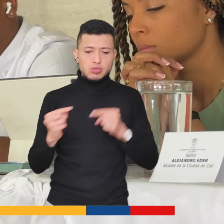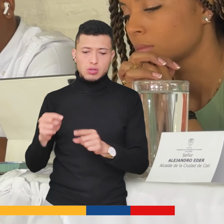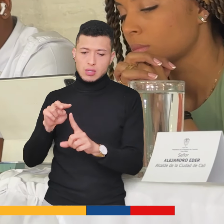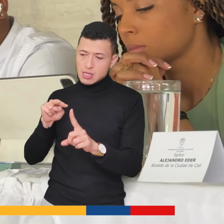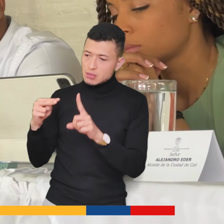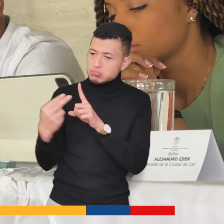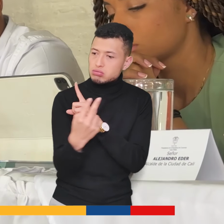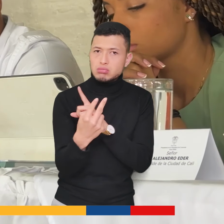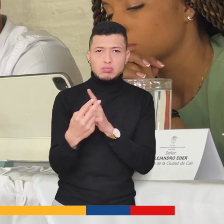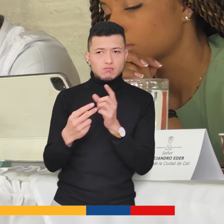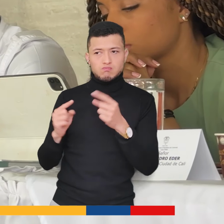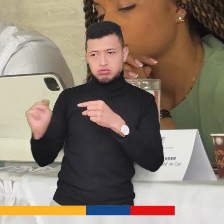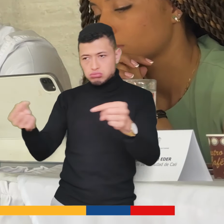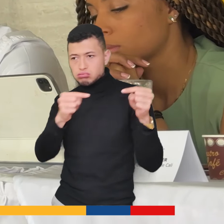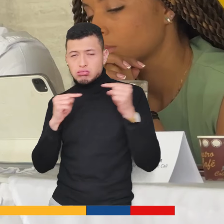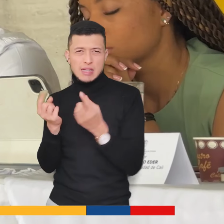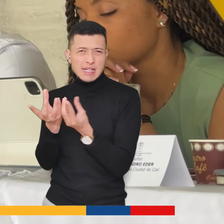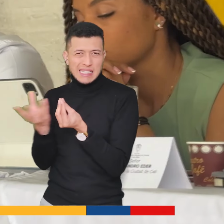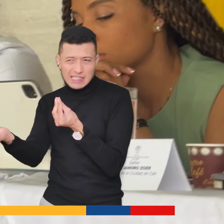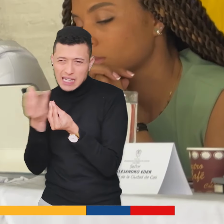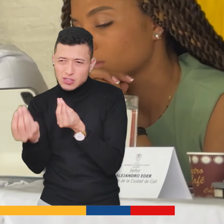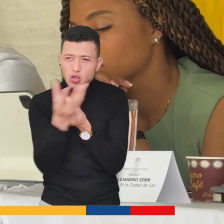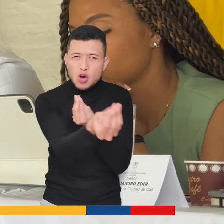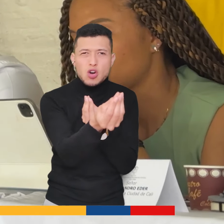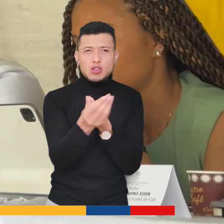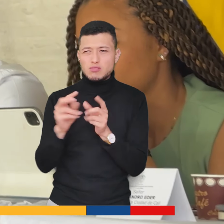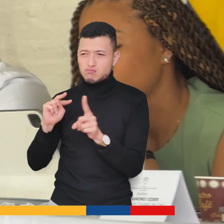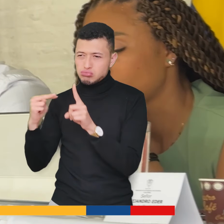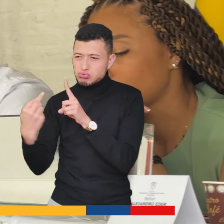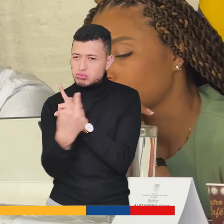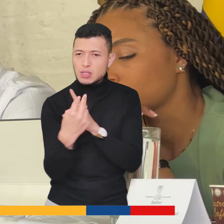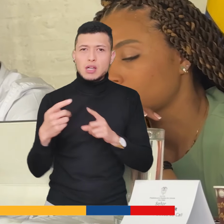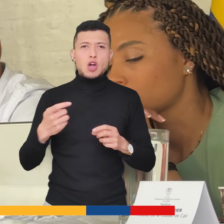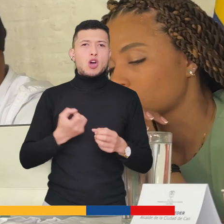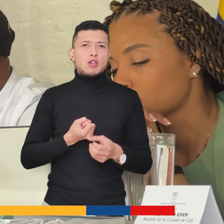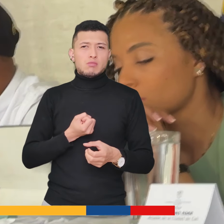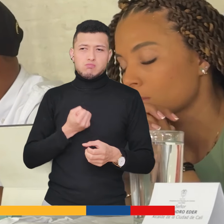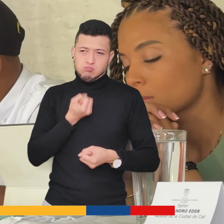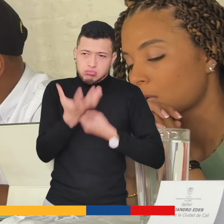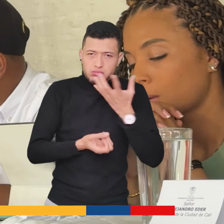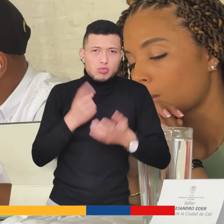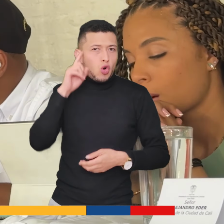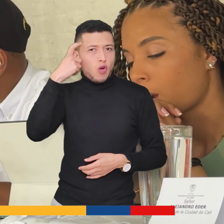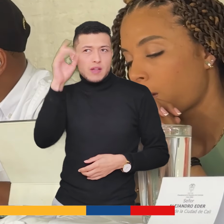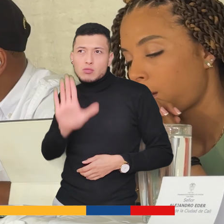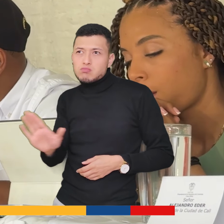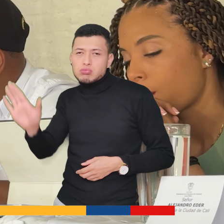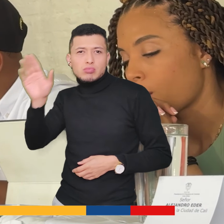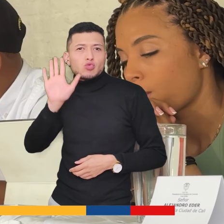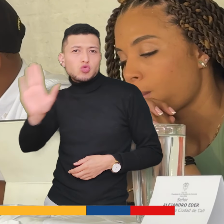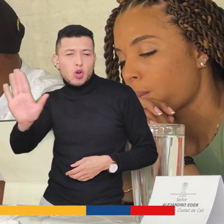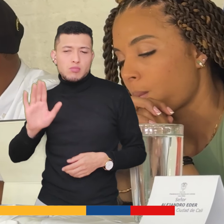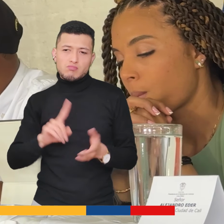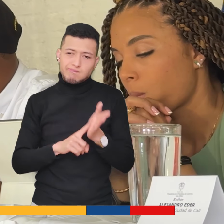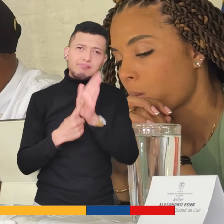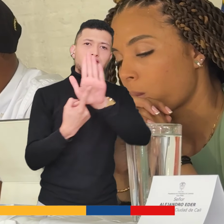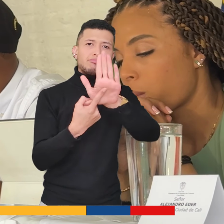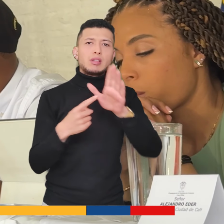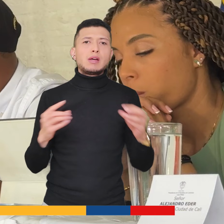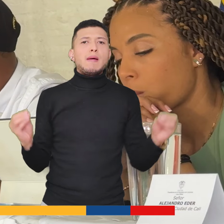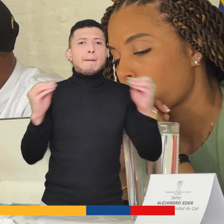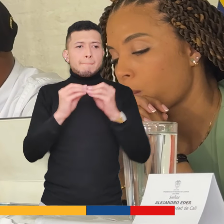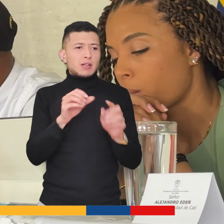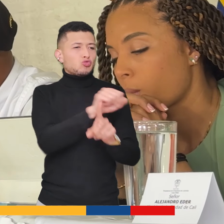los sectores, desde todas las expresiones de gobierno, desde todas las